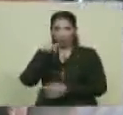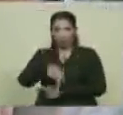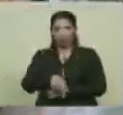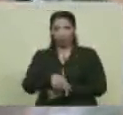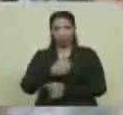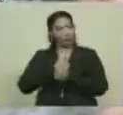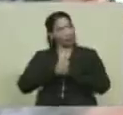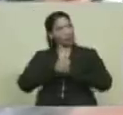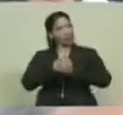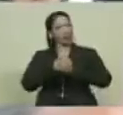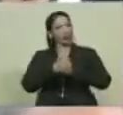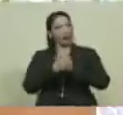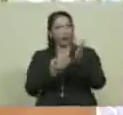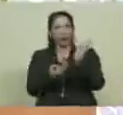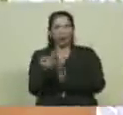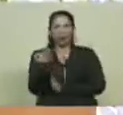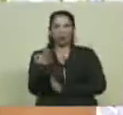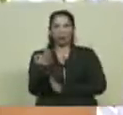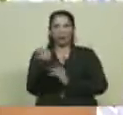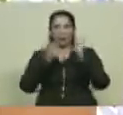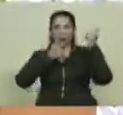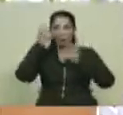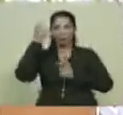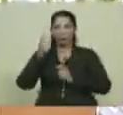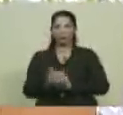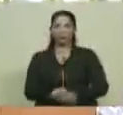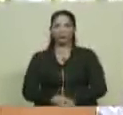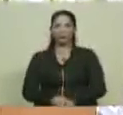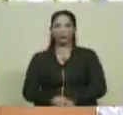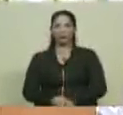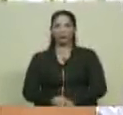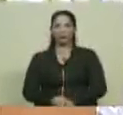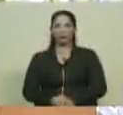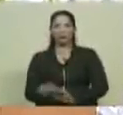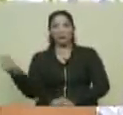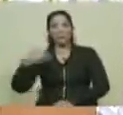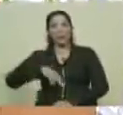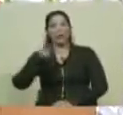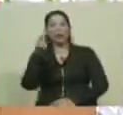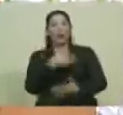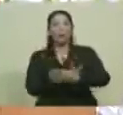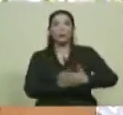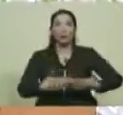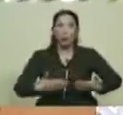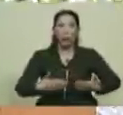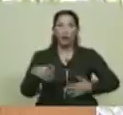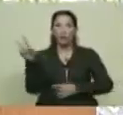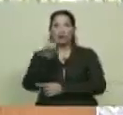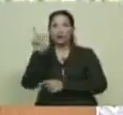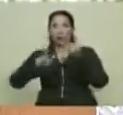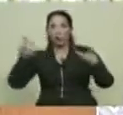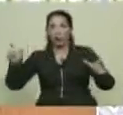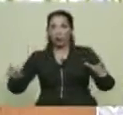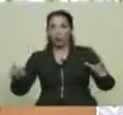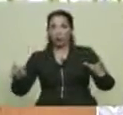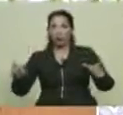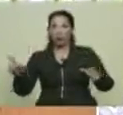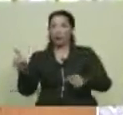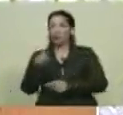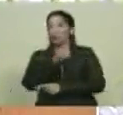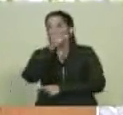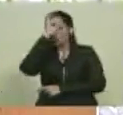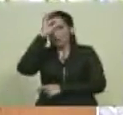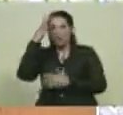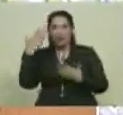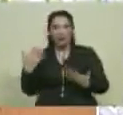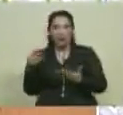querido comandante Hugo Chávez, y había más de 2 millones de venezolanos y venezolanas que no sabían